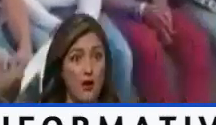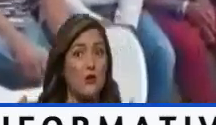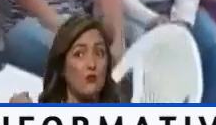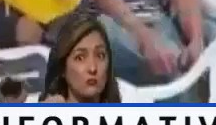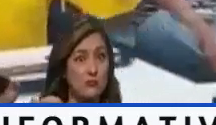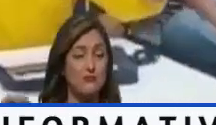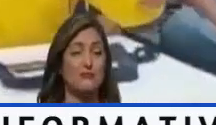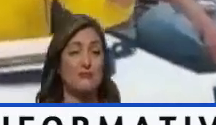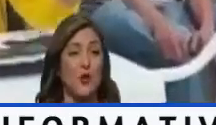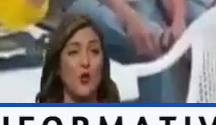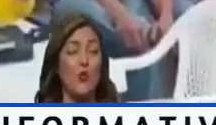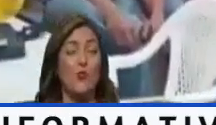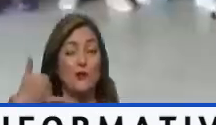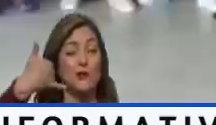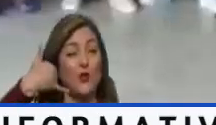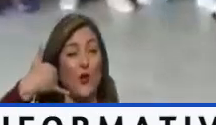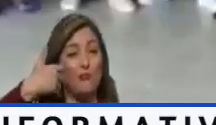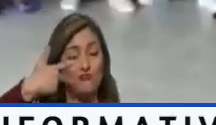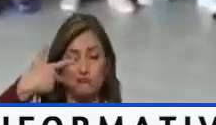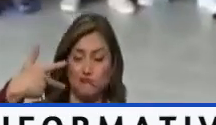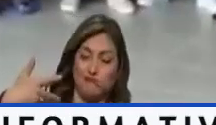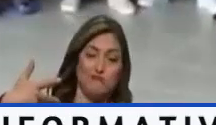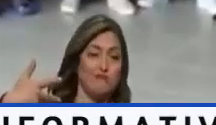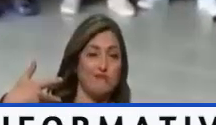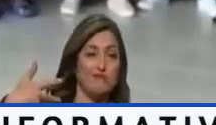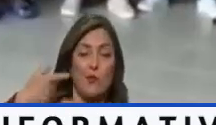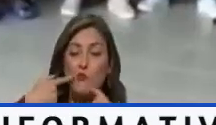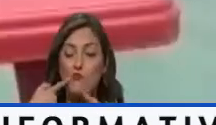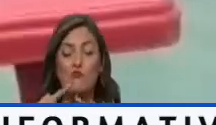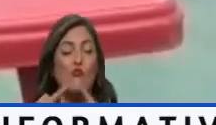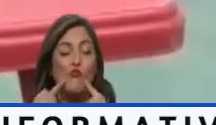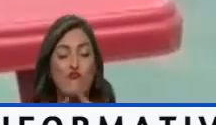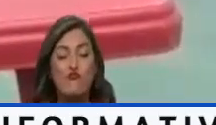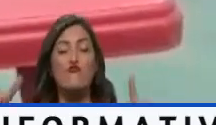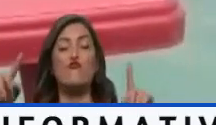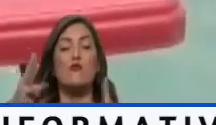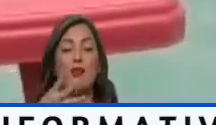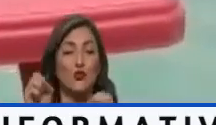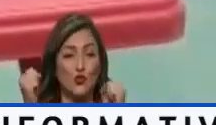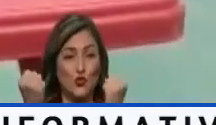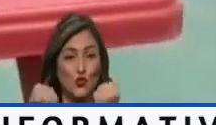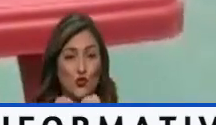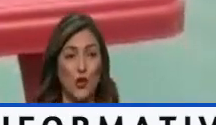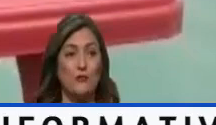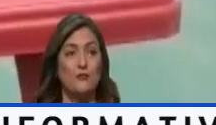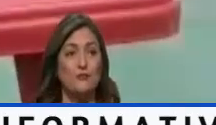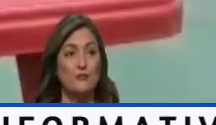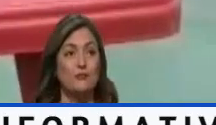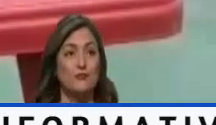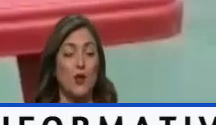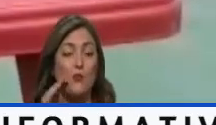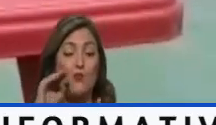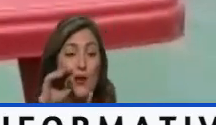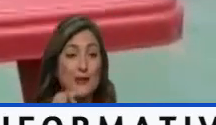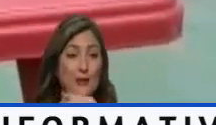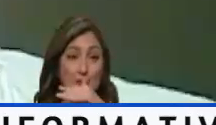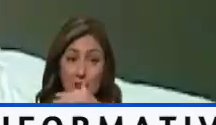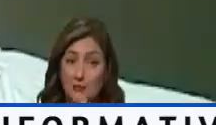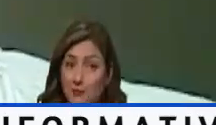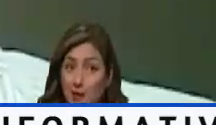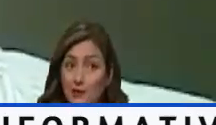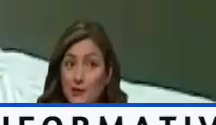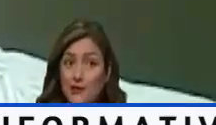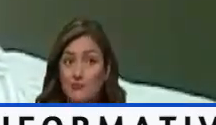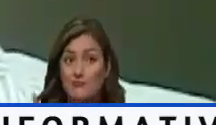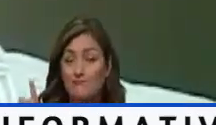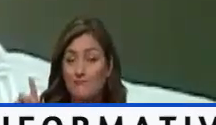Lo grabaron con sus celulares, lo difundieron a través de redes sociales. Y lo que para unos podría ser entendido como un mensaje de paz.